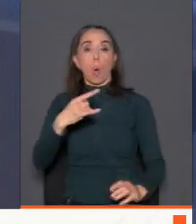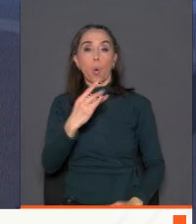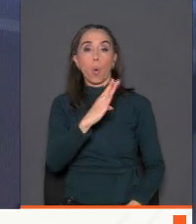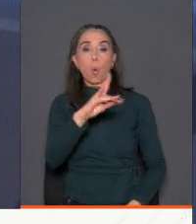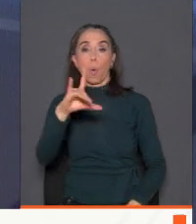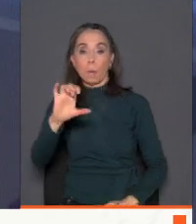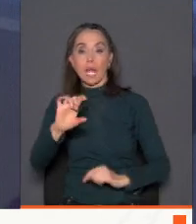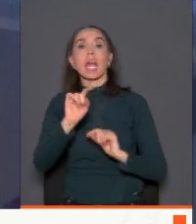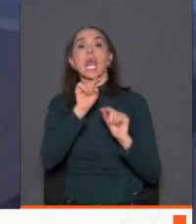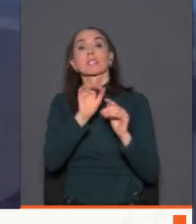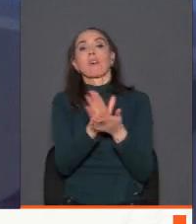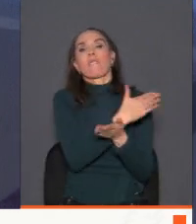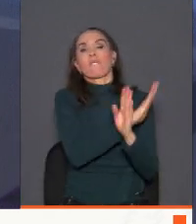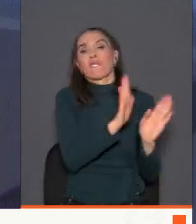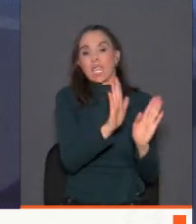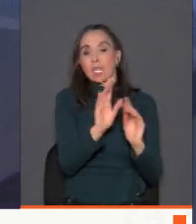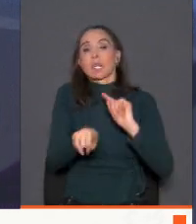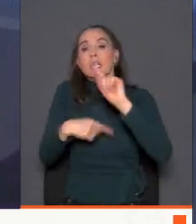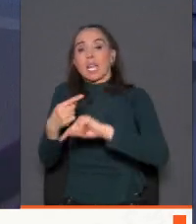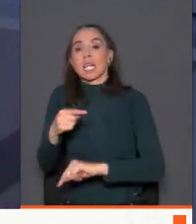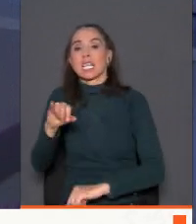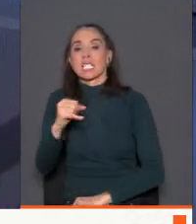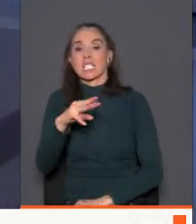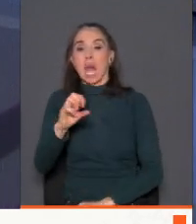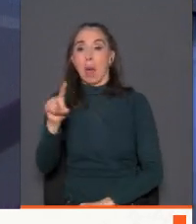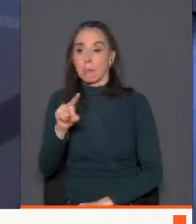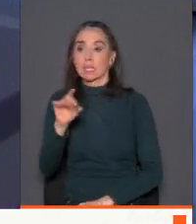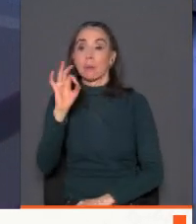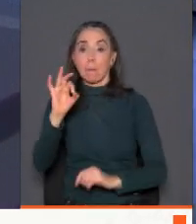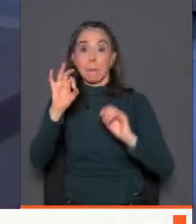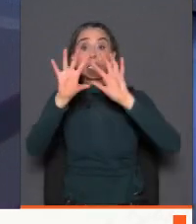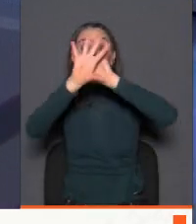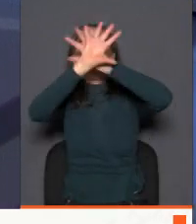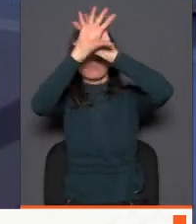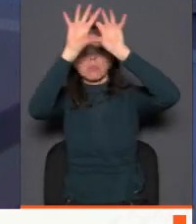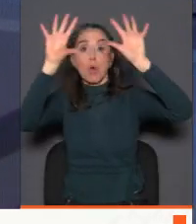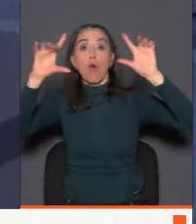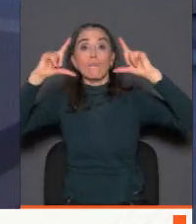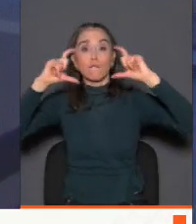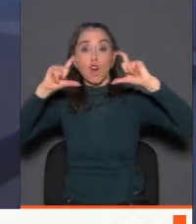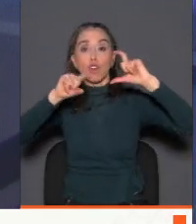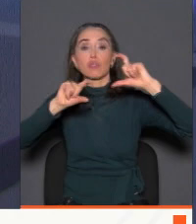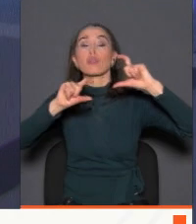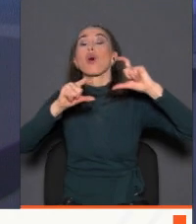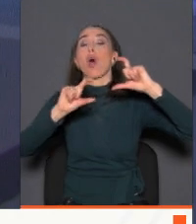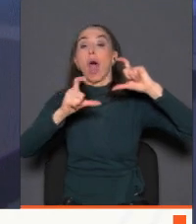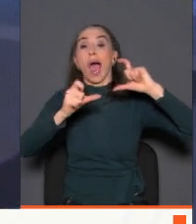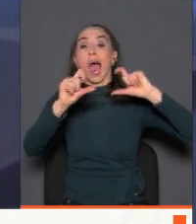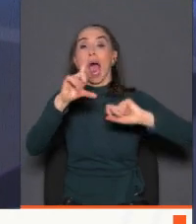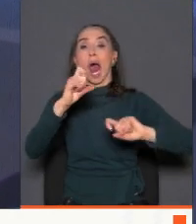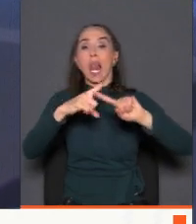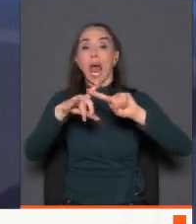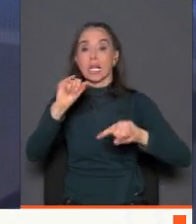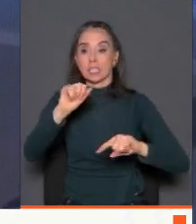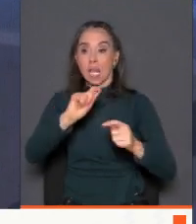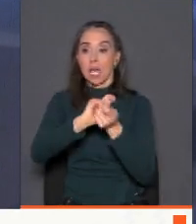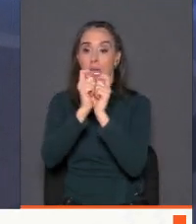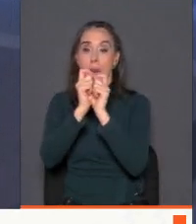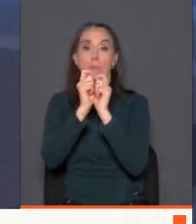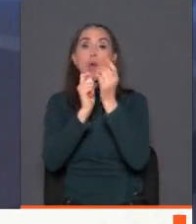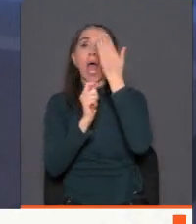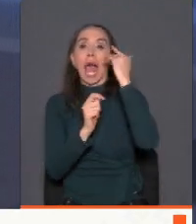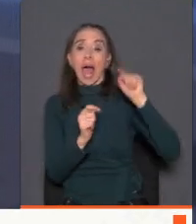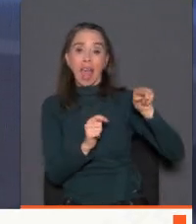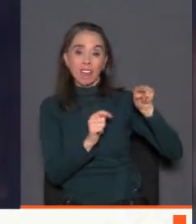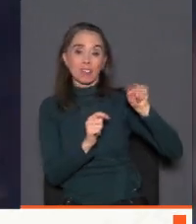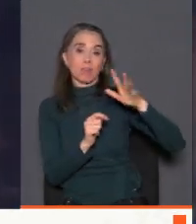del James Webb. Y acá, la misma galaxia tomada por el James Webb. Que me imagino que hay un evidente cambio en resoluciones, al menos, digamos,